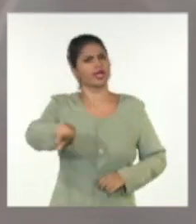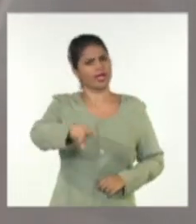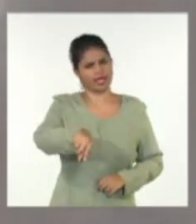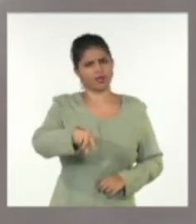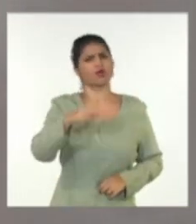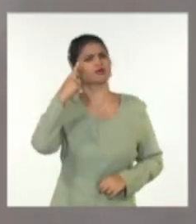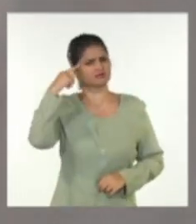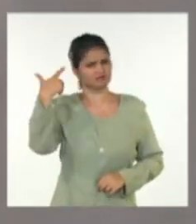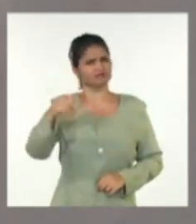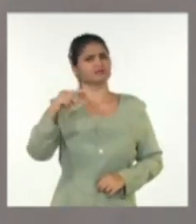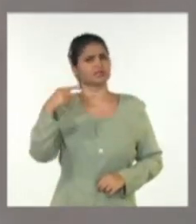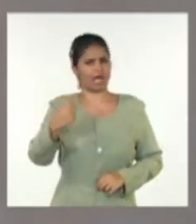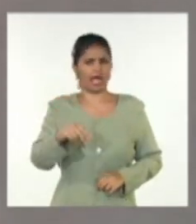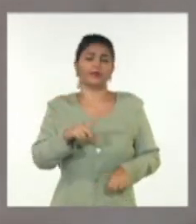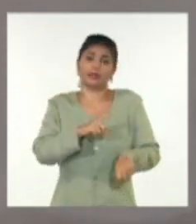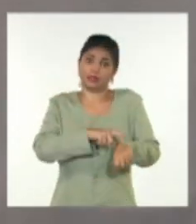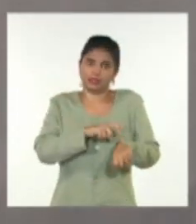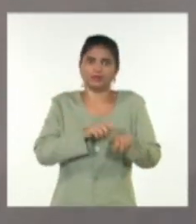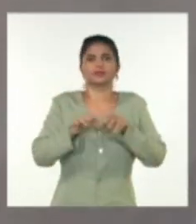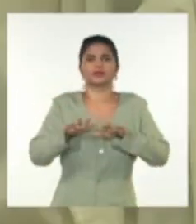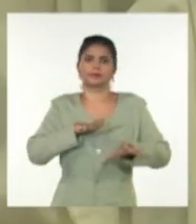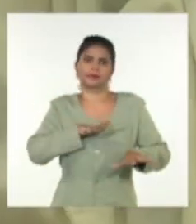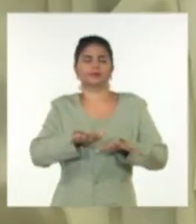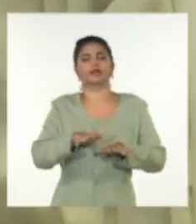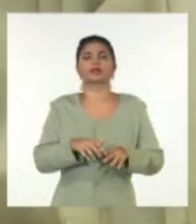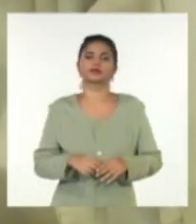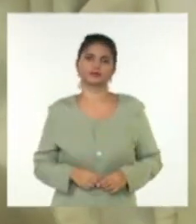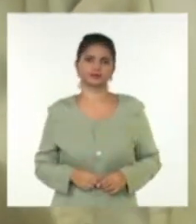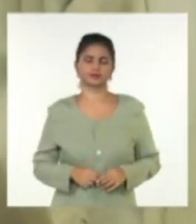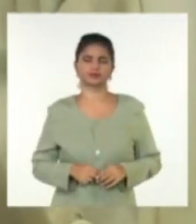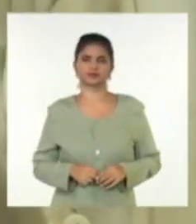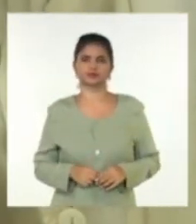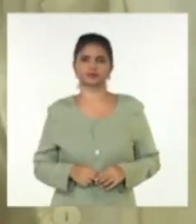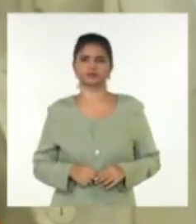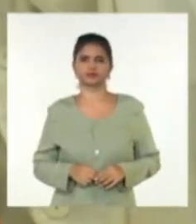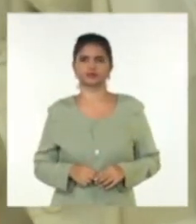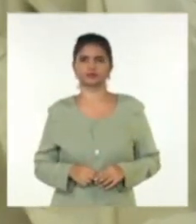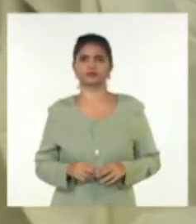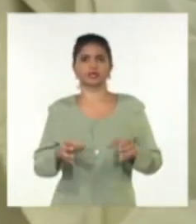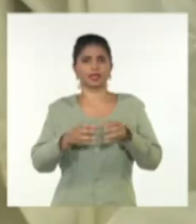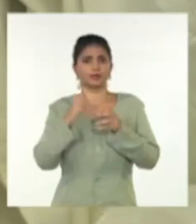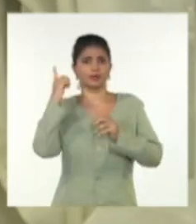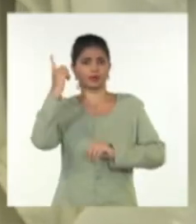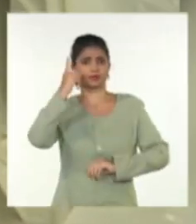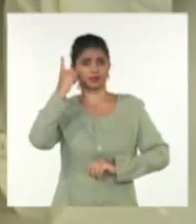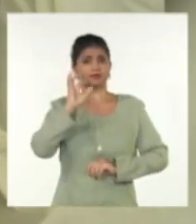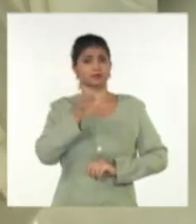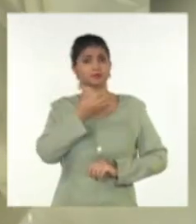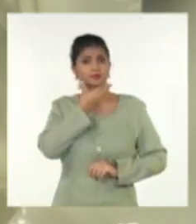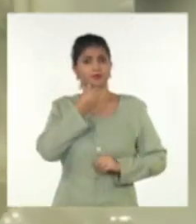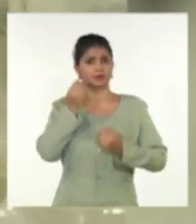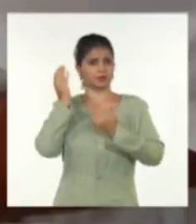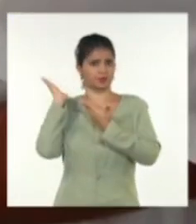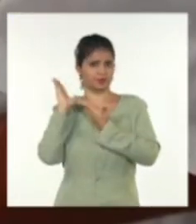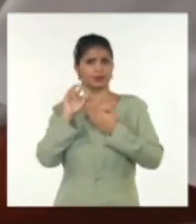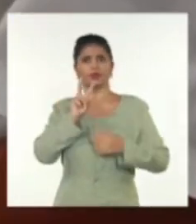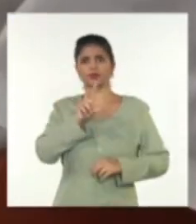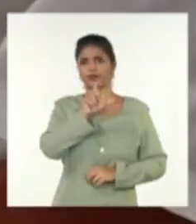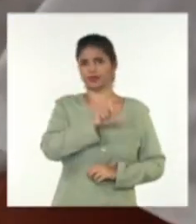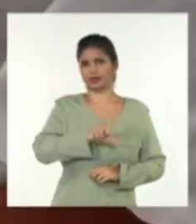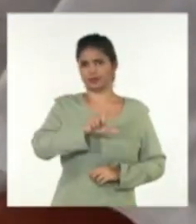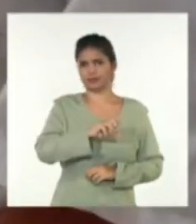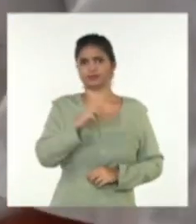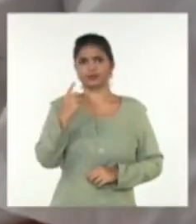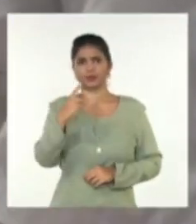es el centro del país quien se lleva el protagonismo en la composición del equipo nacional. Serán dos camagüeyanos, un espirituano y